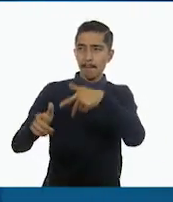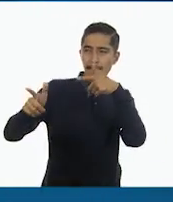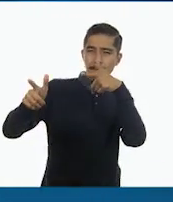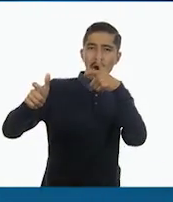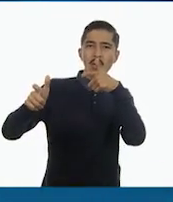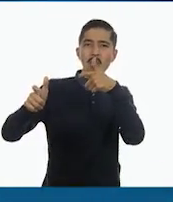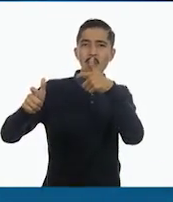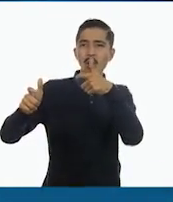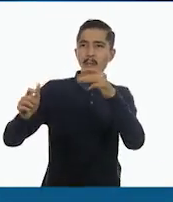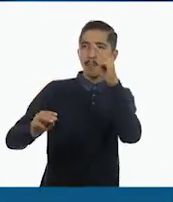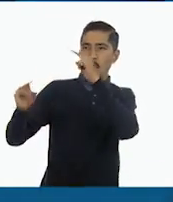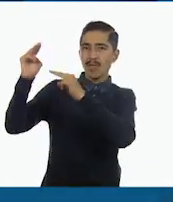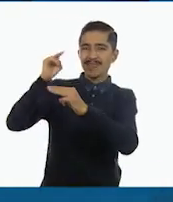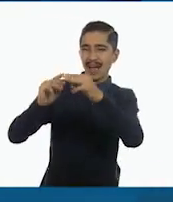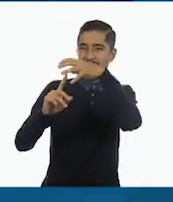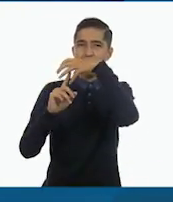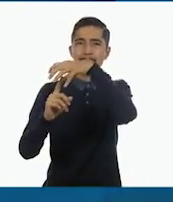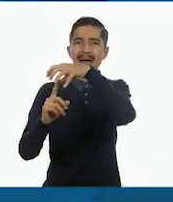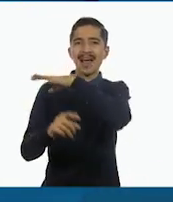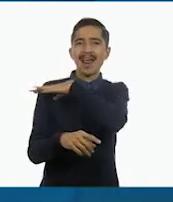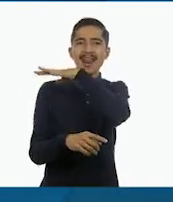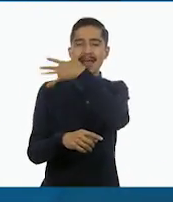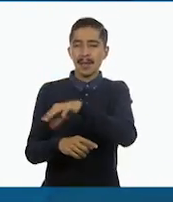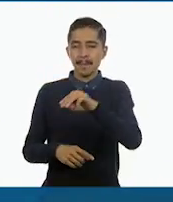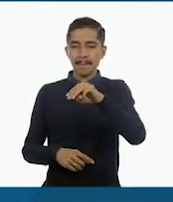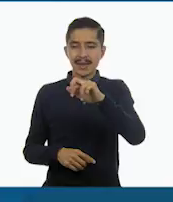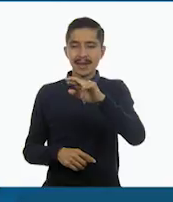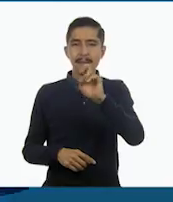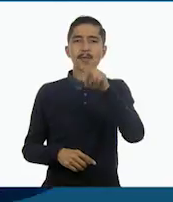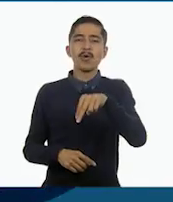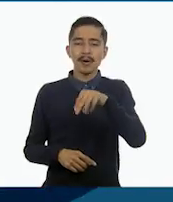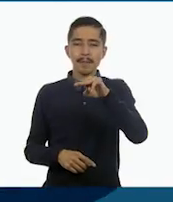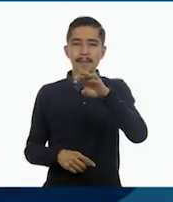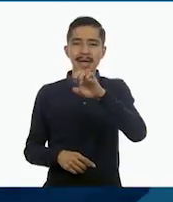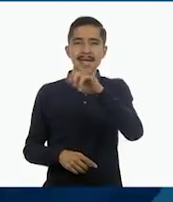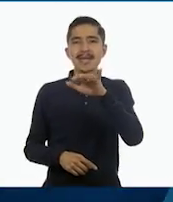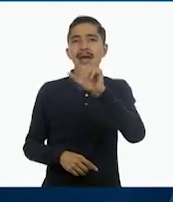Campanas junto a los generales conservadores Miramón y Mejía.